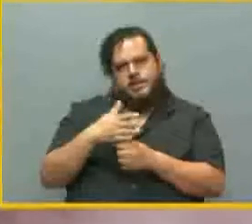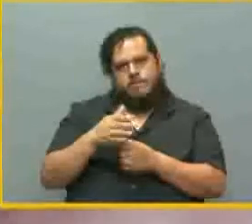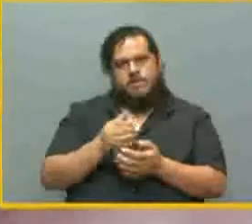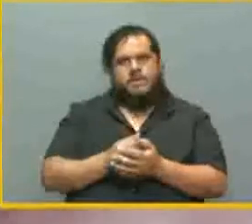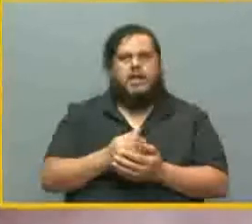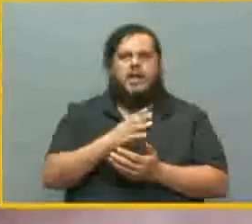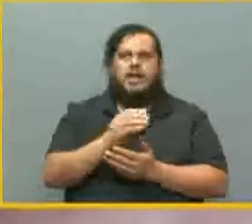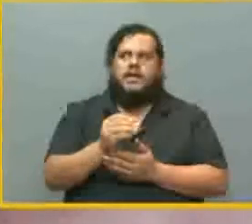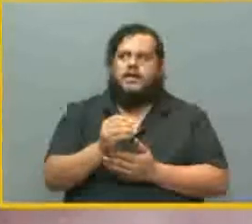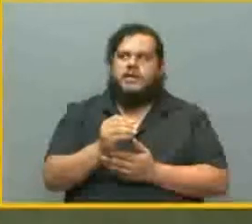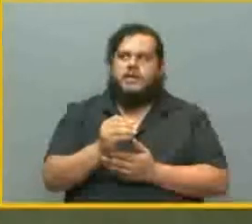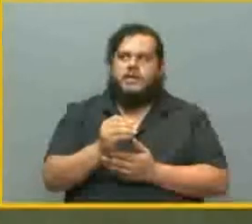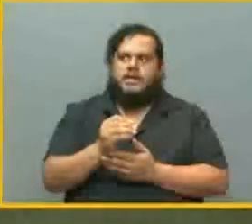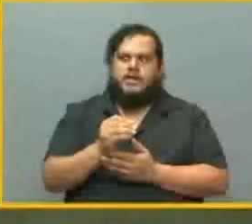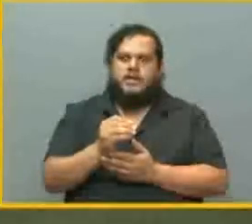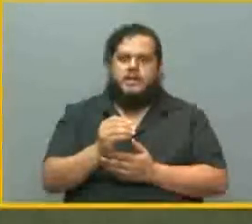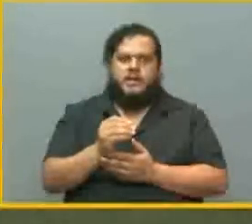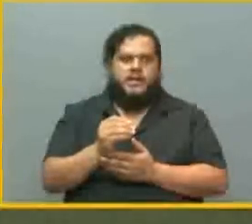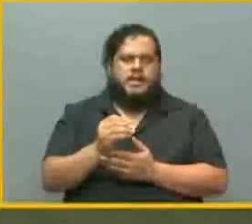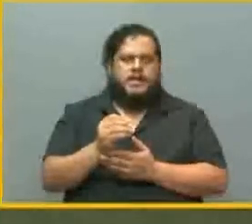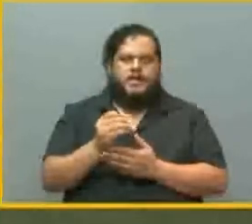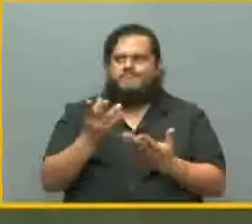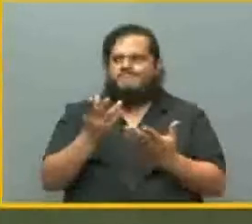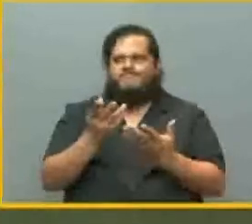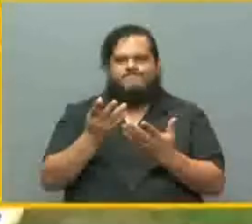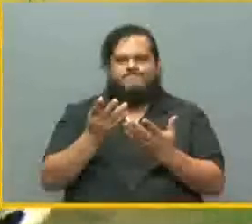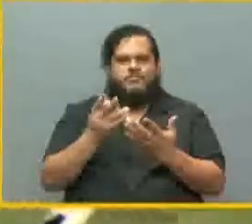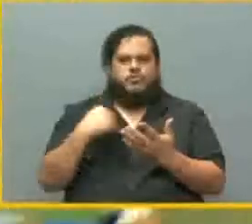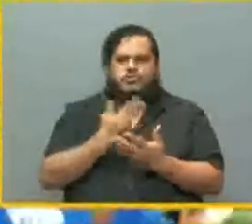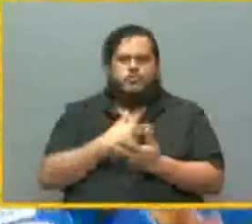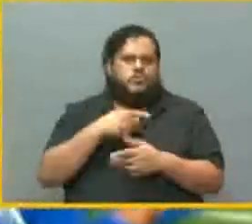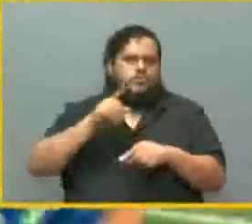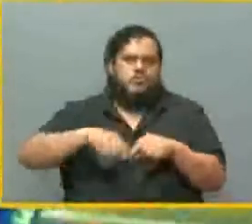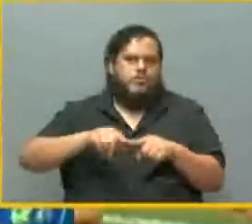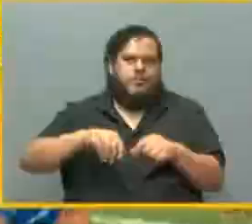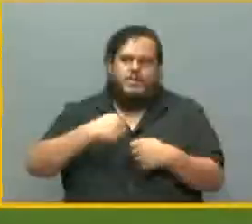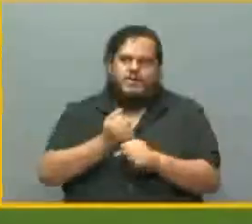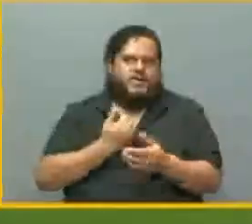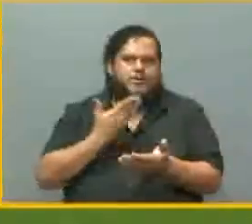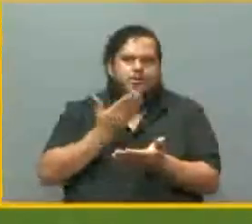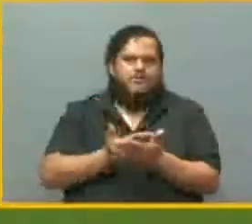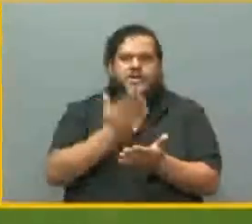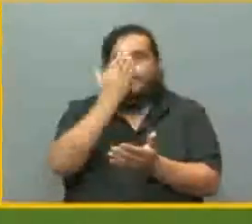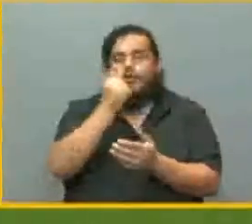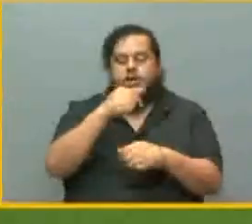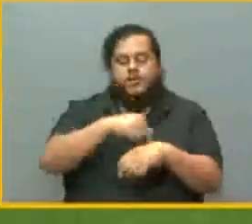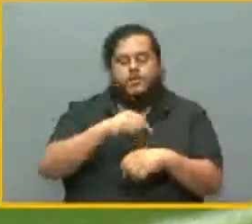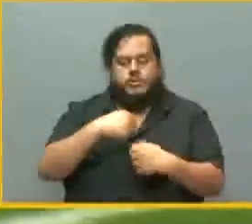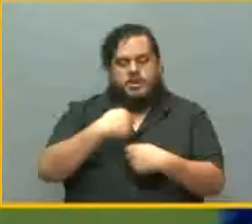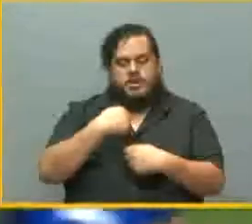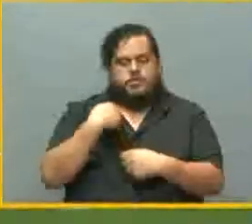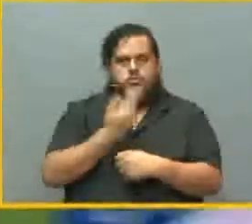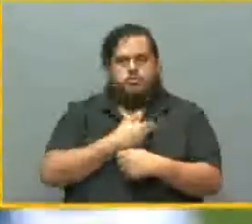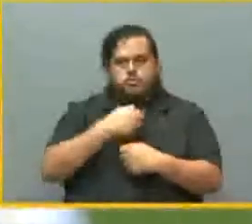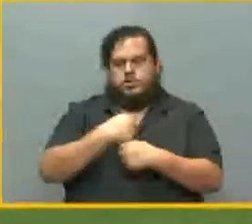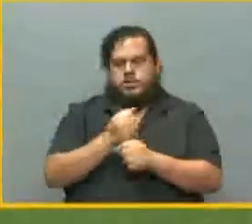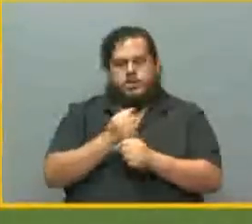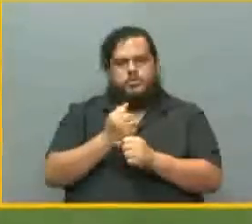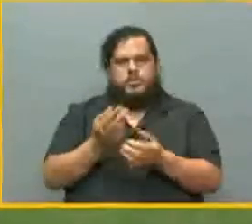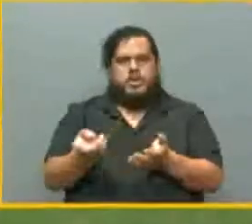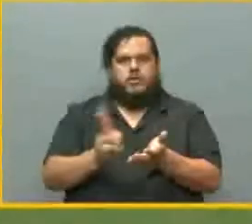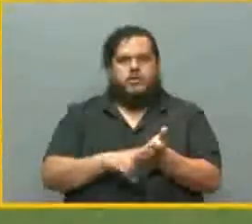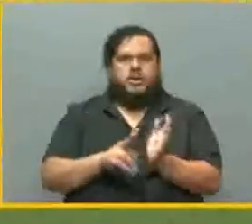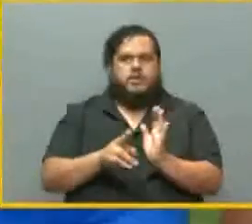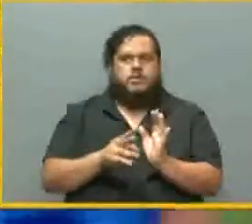el ingreso era importante pero ni siquiera nosotros podíamos hacer una oferta porque en el momento en que nos hiciéramos el contrato pues